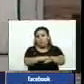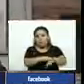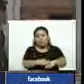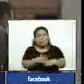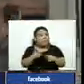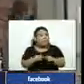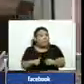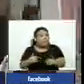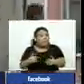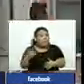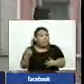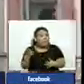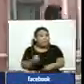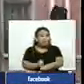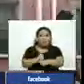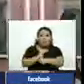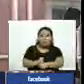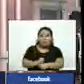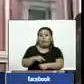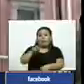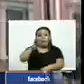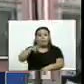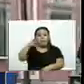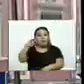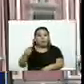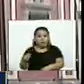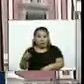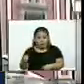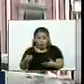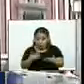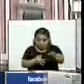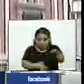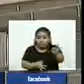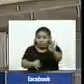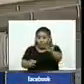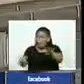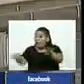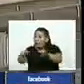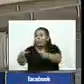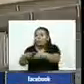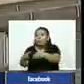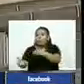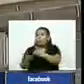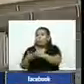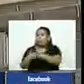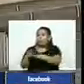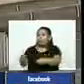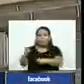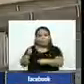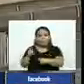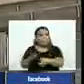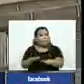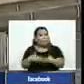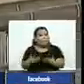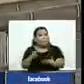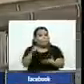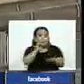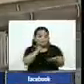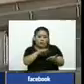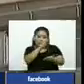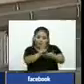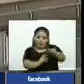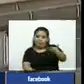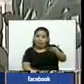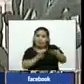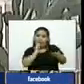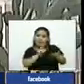momento no está en firme. Aún quedan 3 días a partir de este martes para que el partido pueda impugnarla. De acuerdo con lo establecido en la